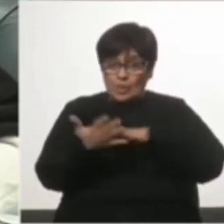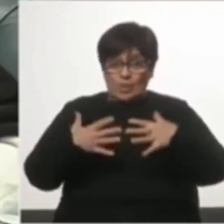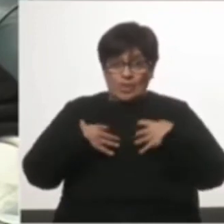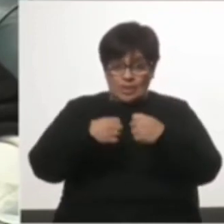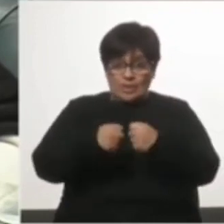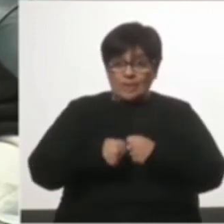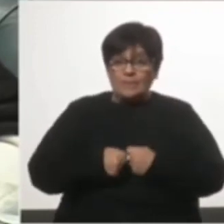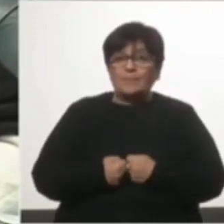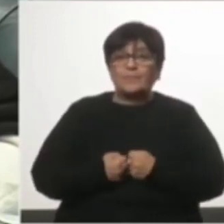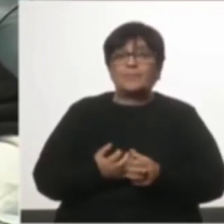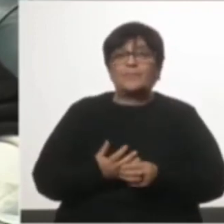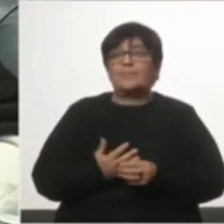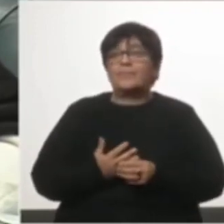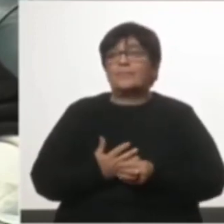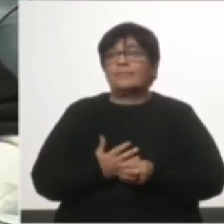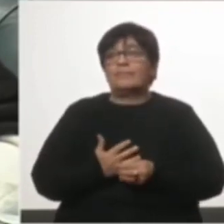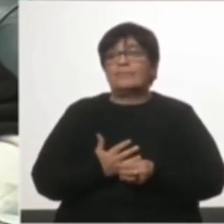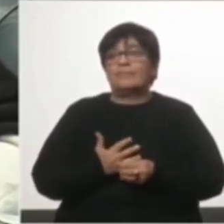sanitaria.